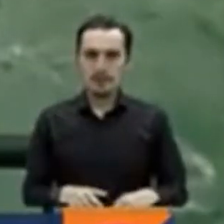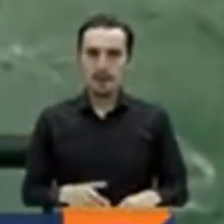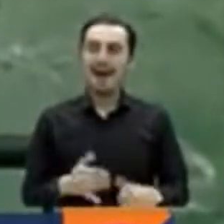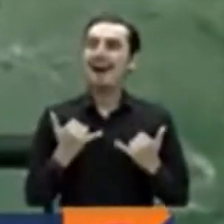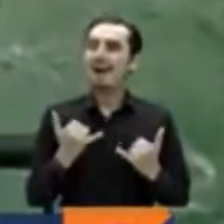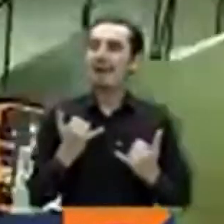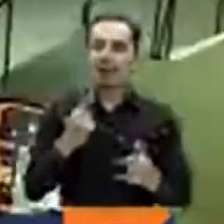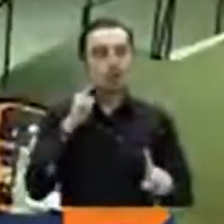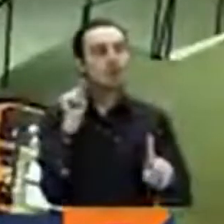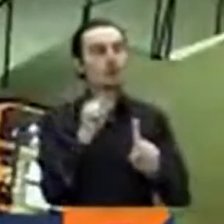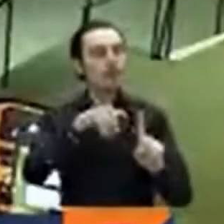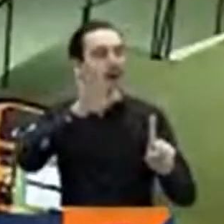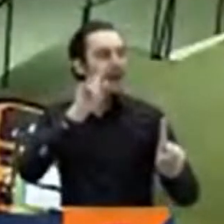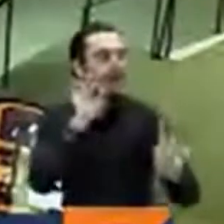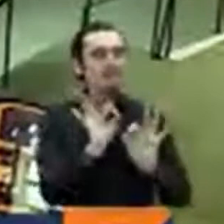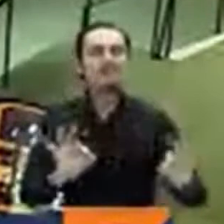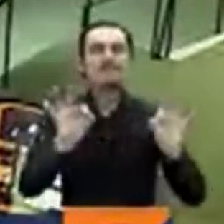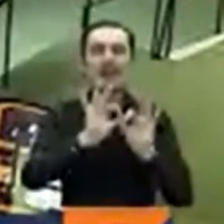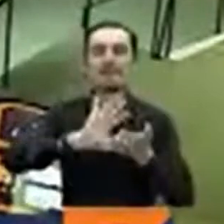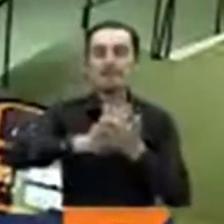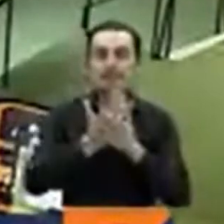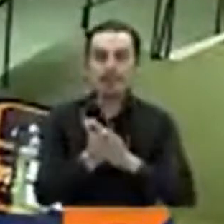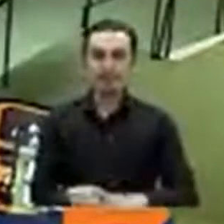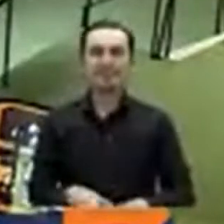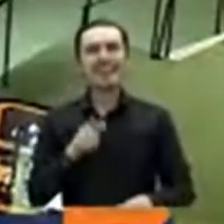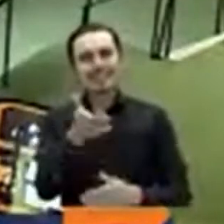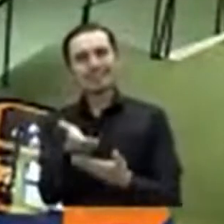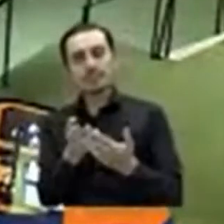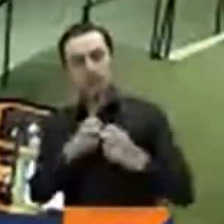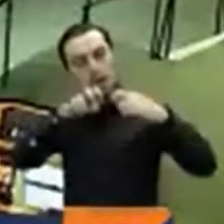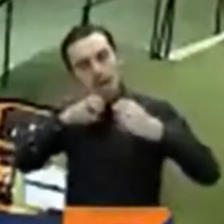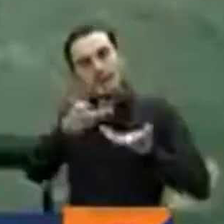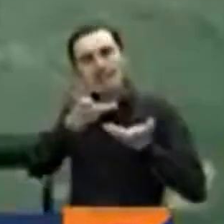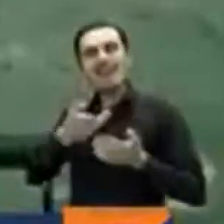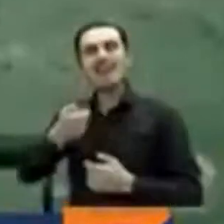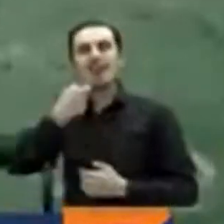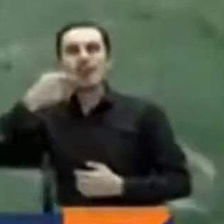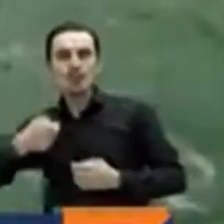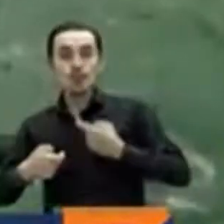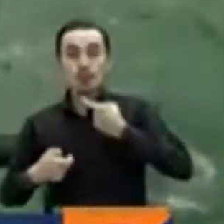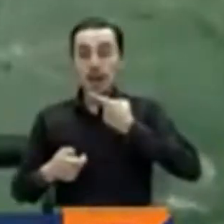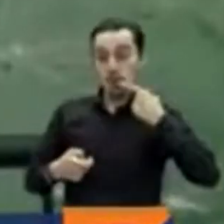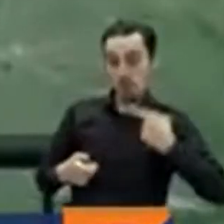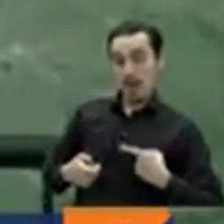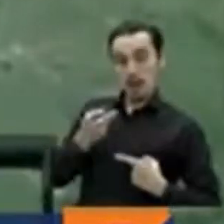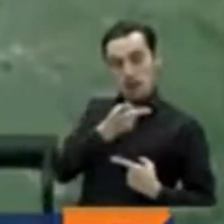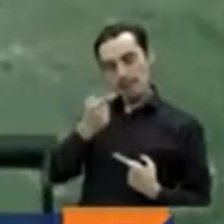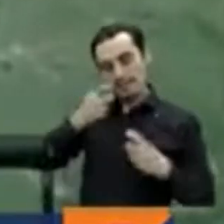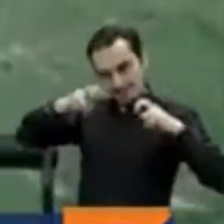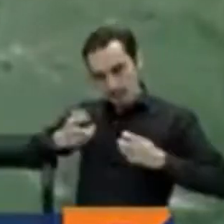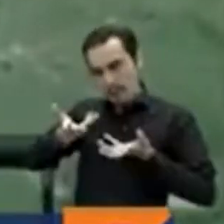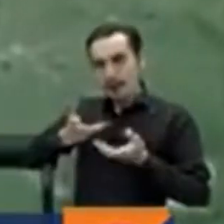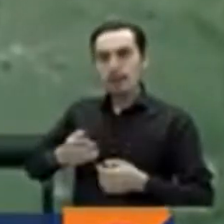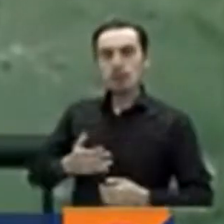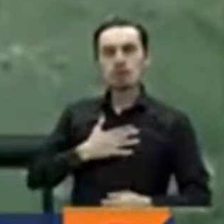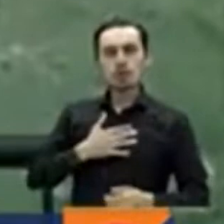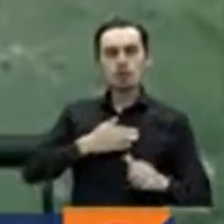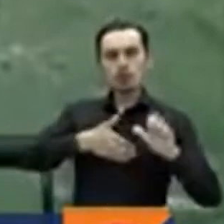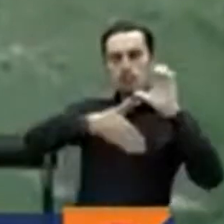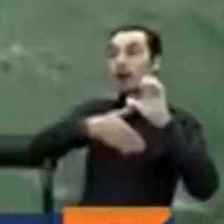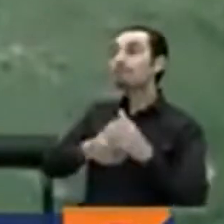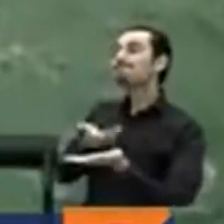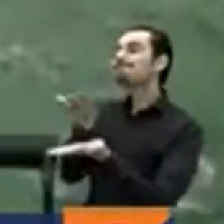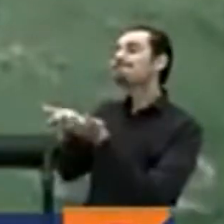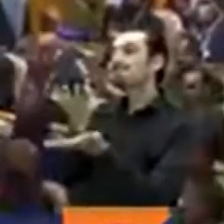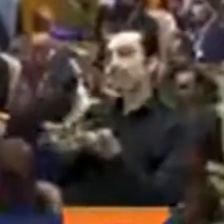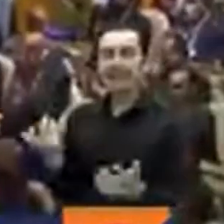de la paz. Pidió acercamientos y diálogos entre Rusia y Ucrania. Desde América Latina convocamos a Ucrania y Rusia a